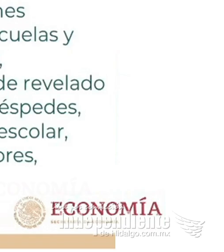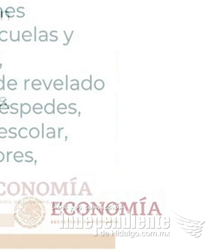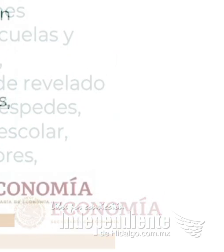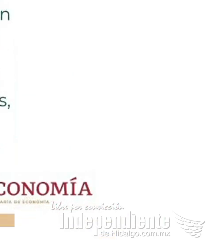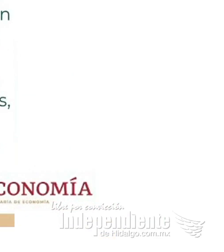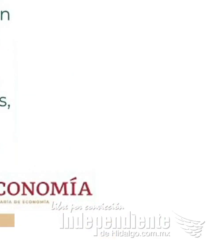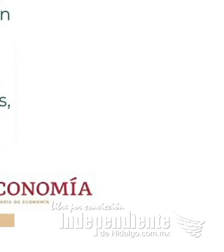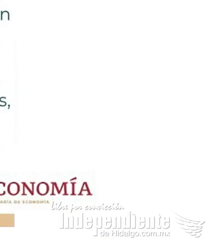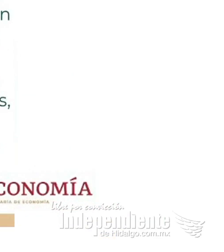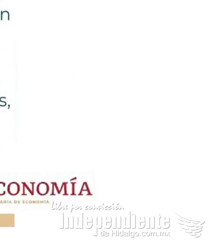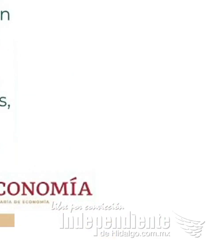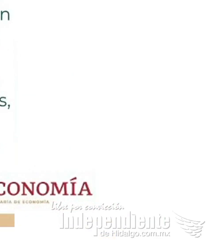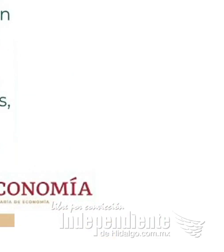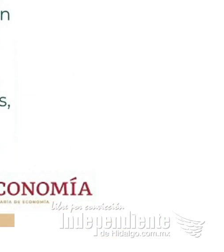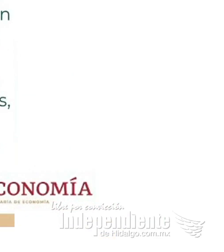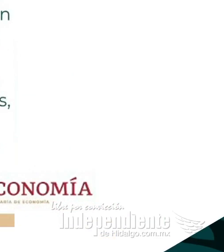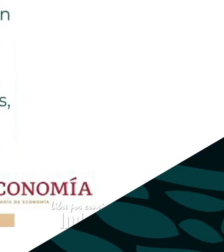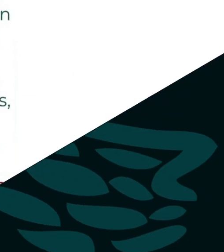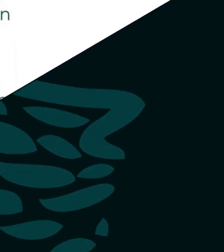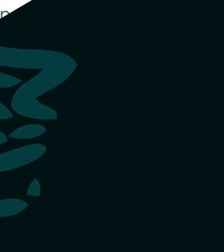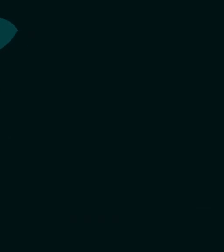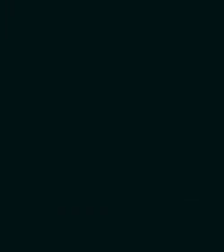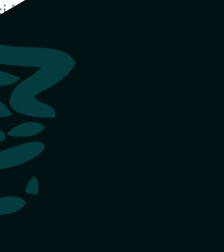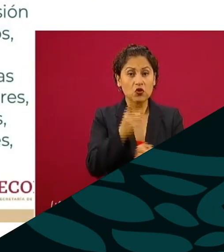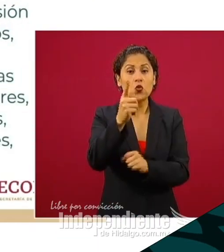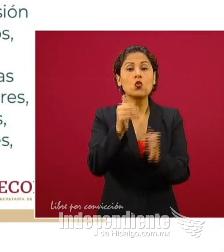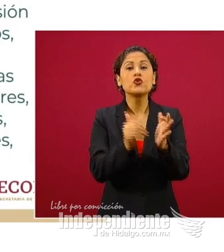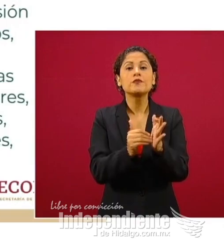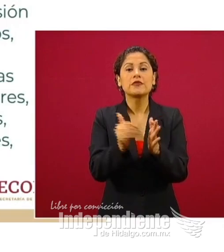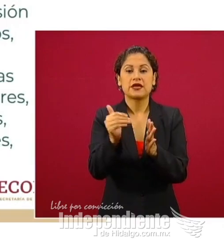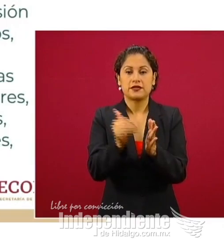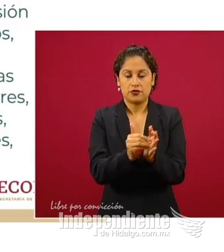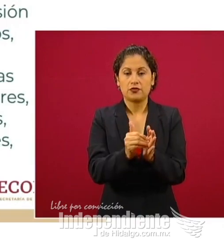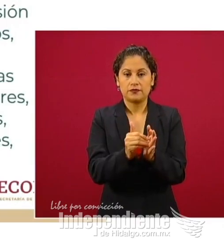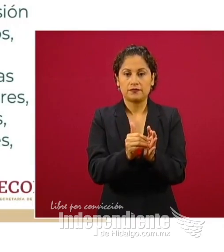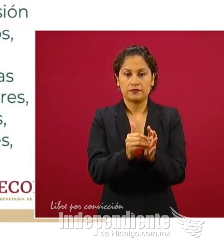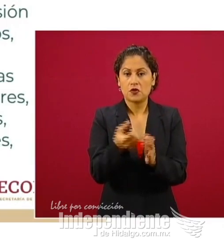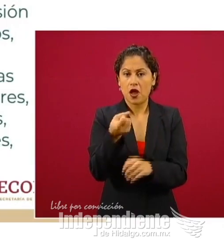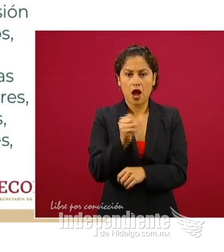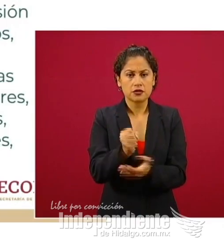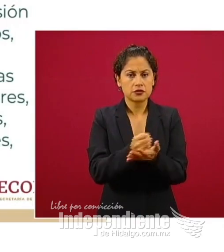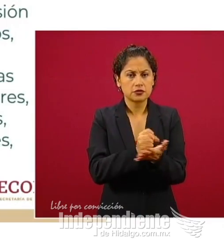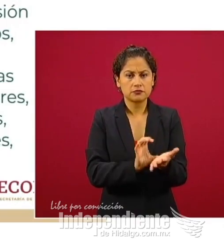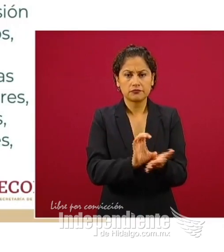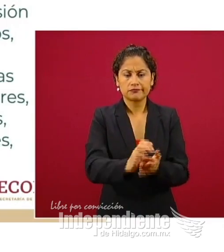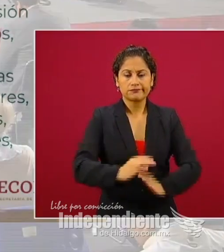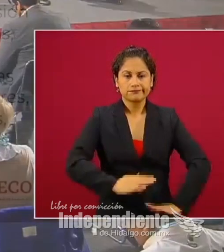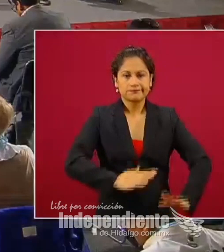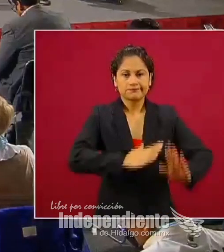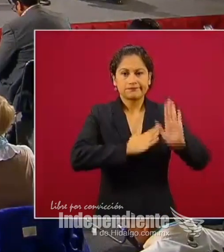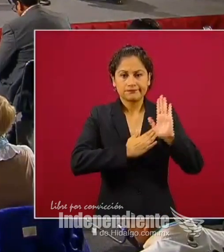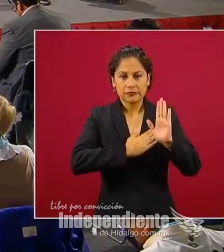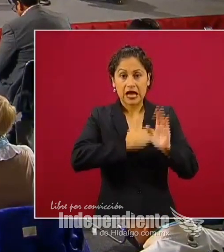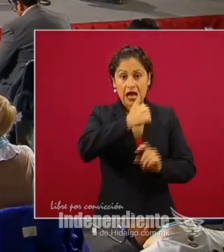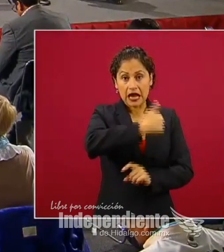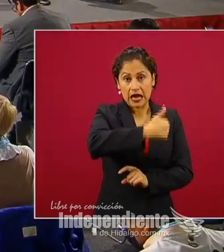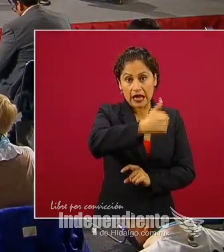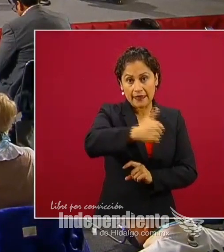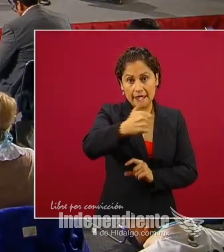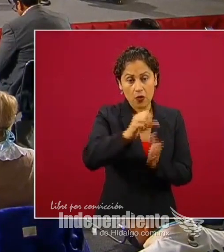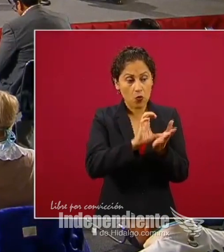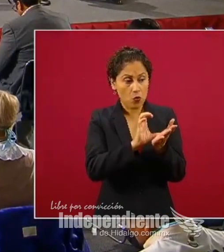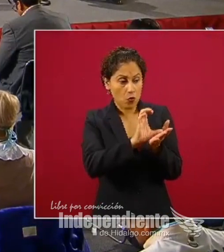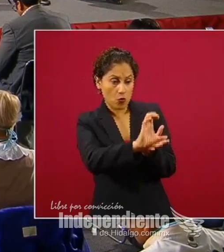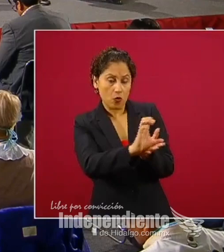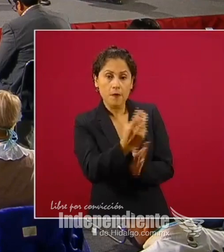y el 18% para producción. Y todos ellos recibirán 25 mil pesos. 25 mil pesos que sirve